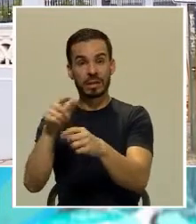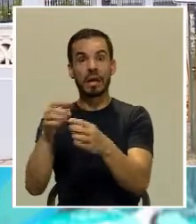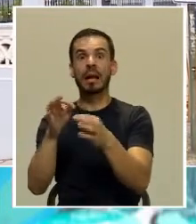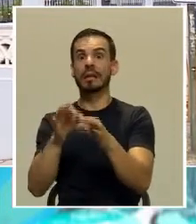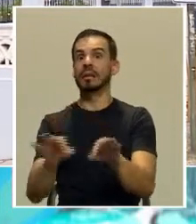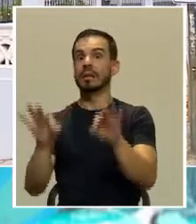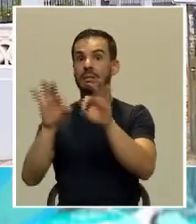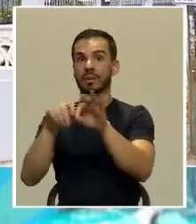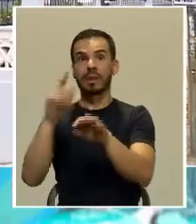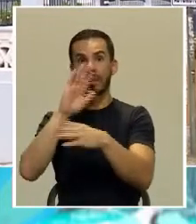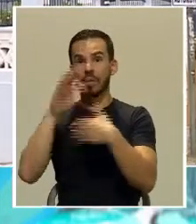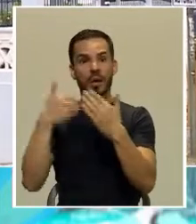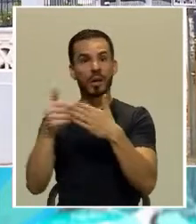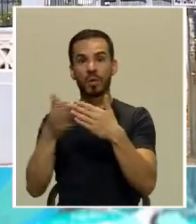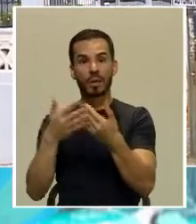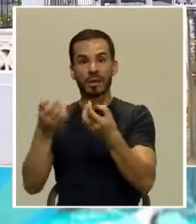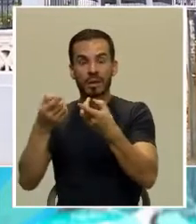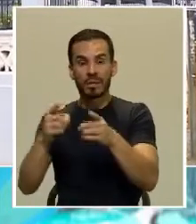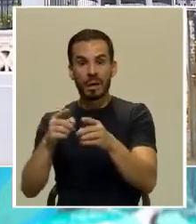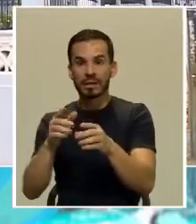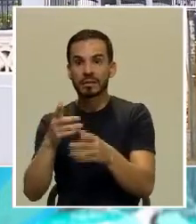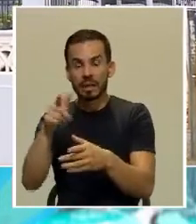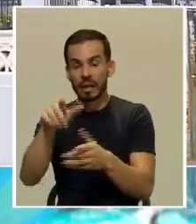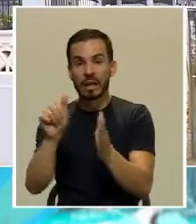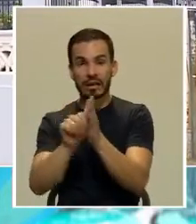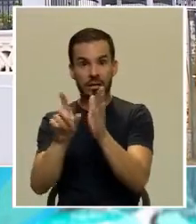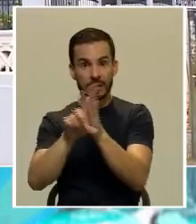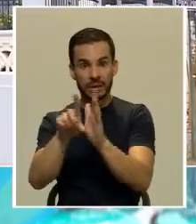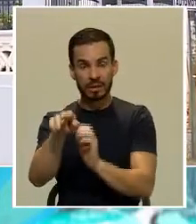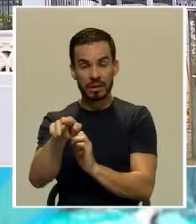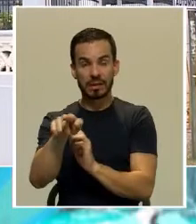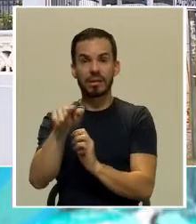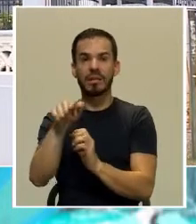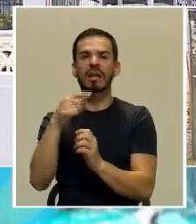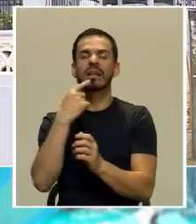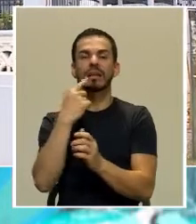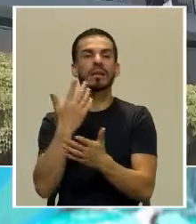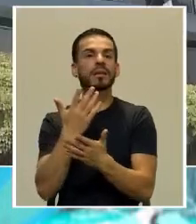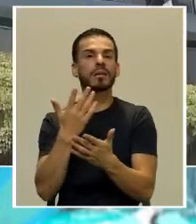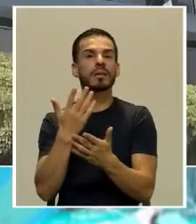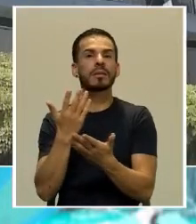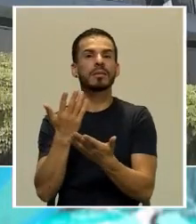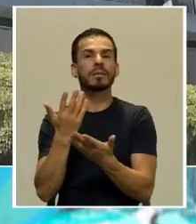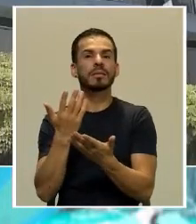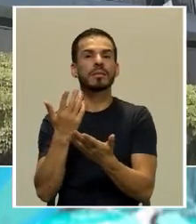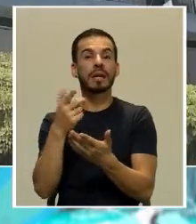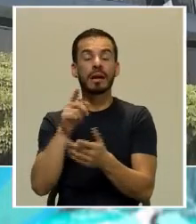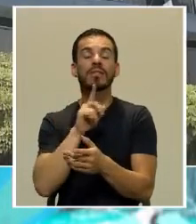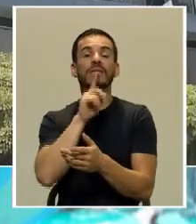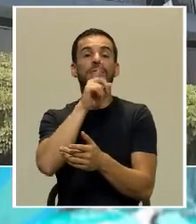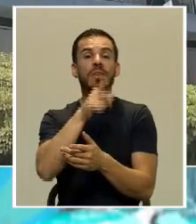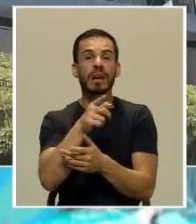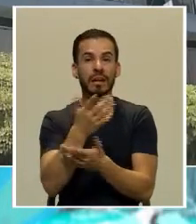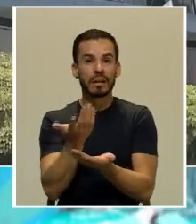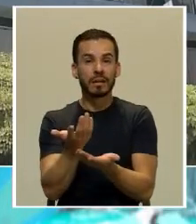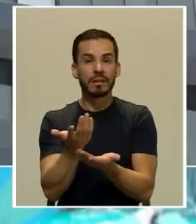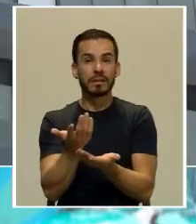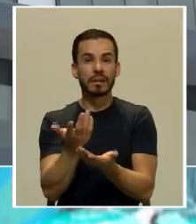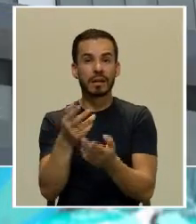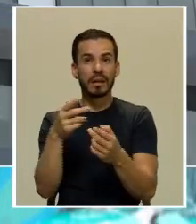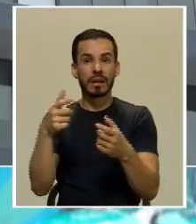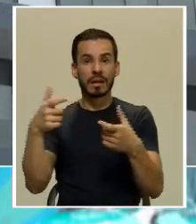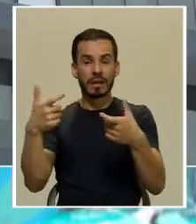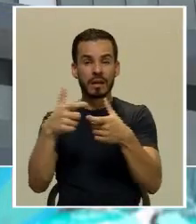vital, clave para cualquier cosa que ocurra o que no ocurra en el Congreso, lo que dijo es que en realidad es